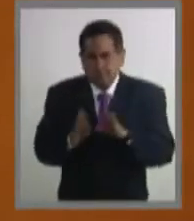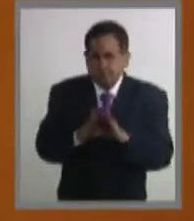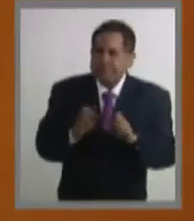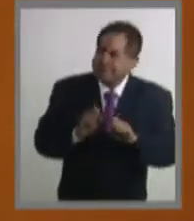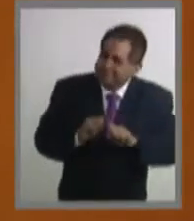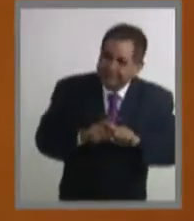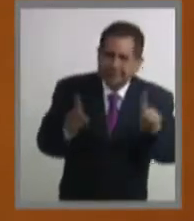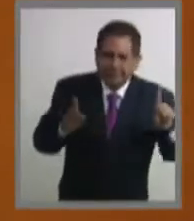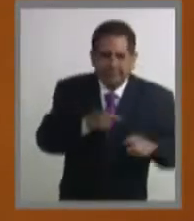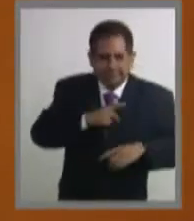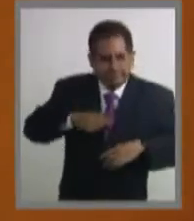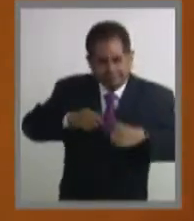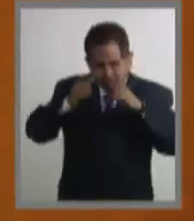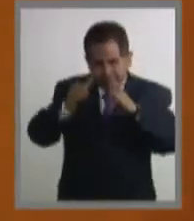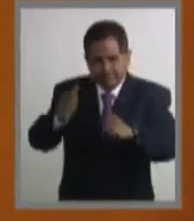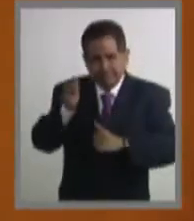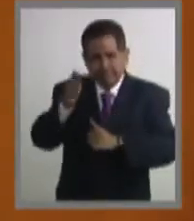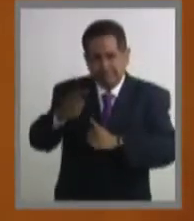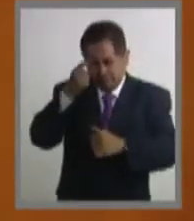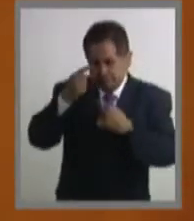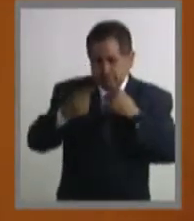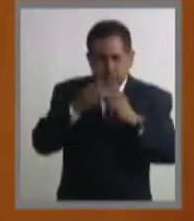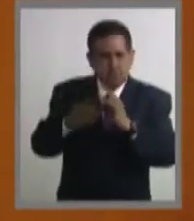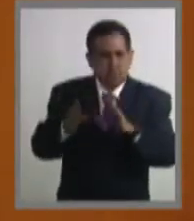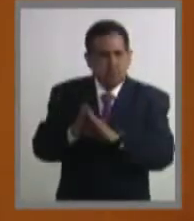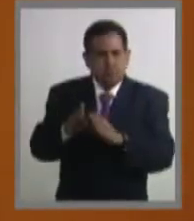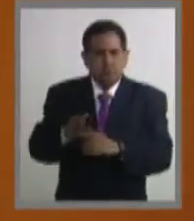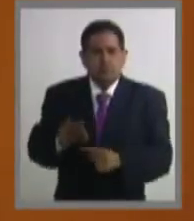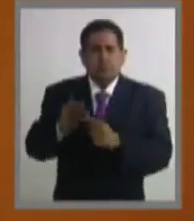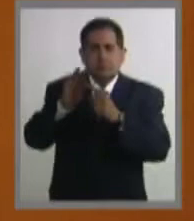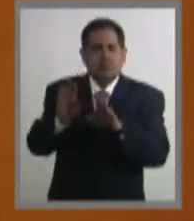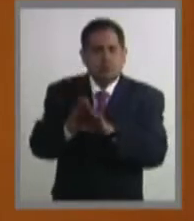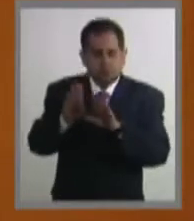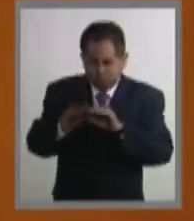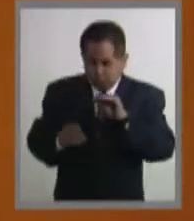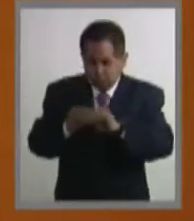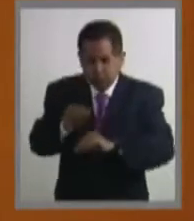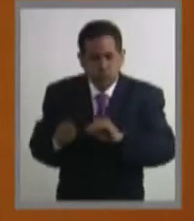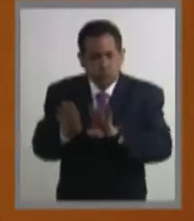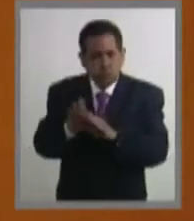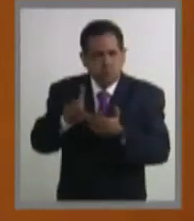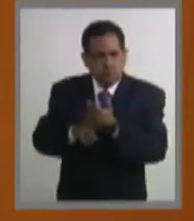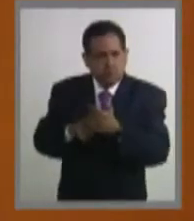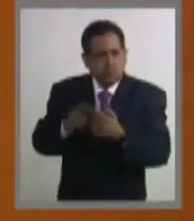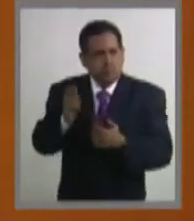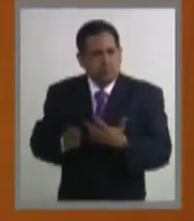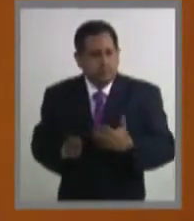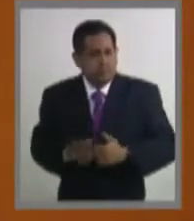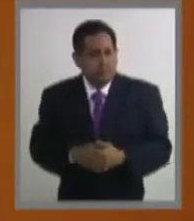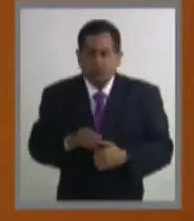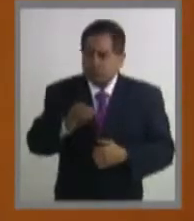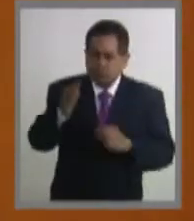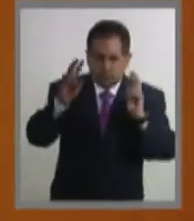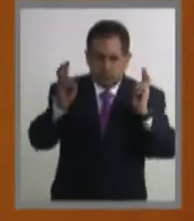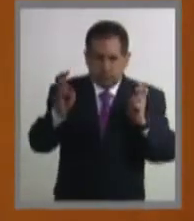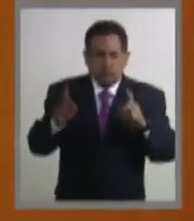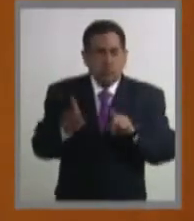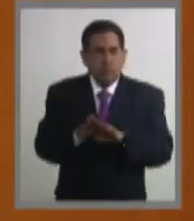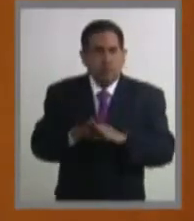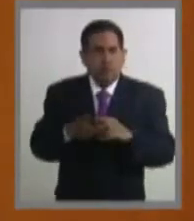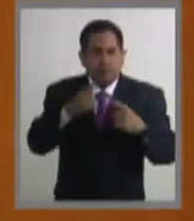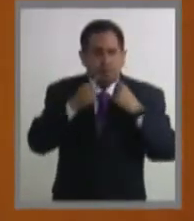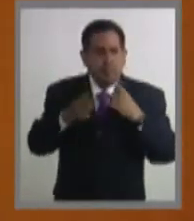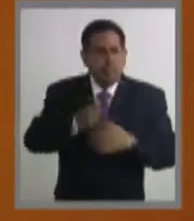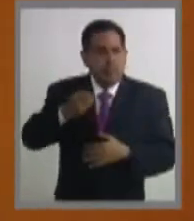distinto para que en todo caso haya una manera especial de contabilizar los insumos. Otro tema es el tiempo